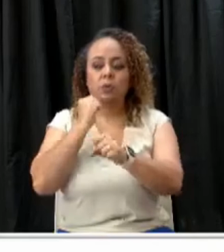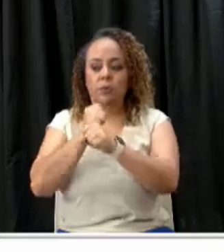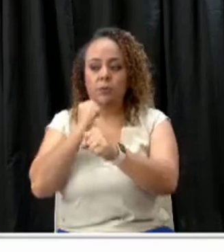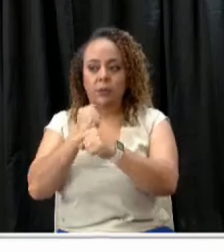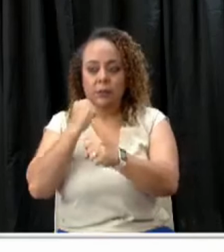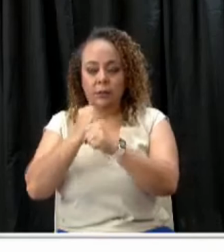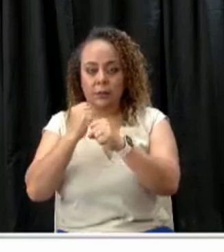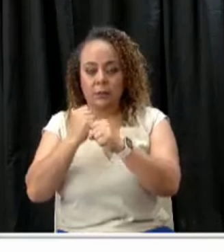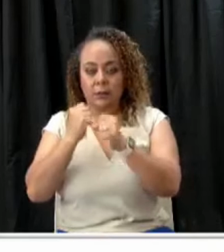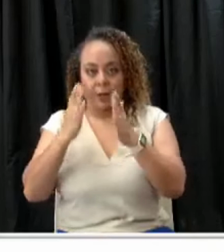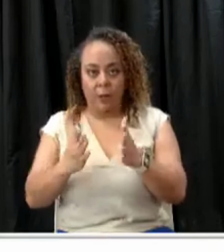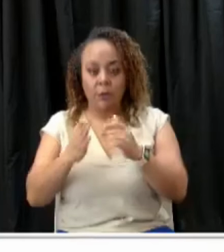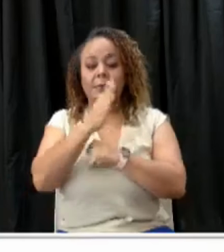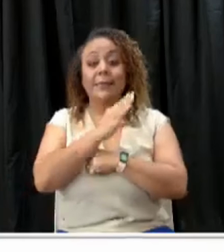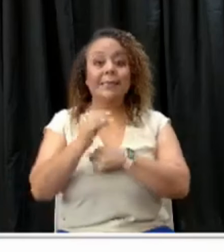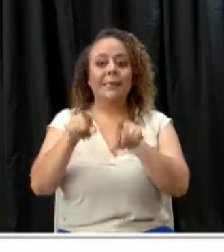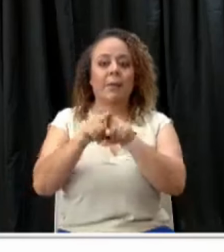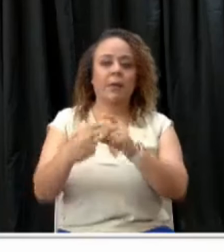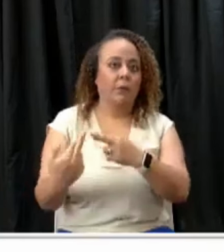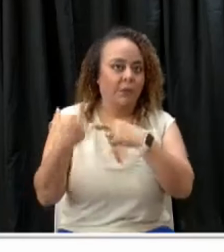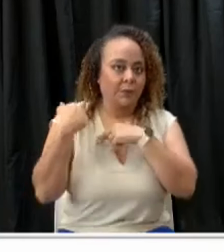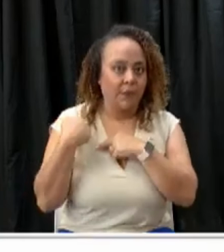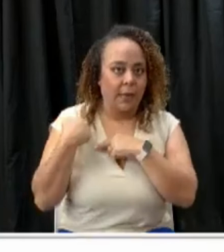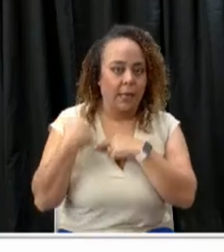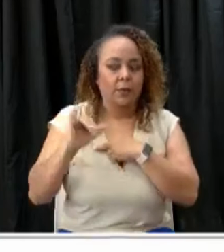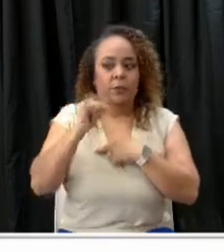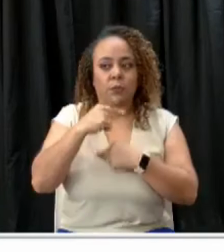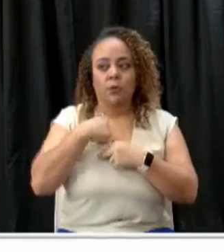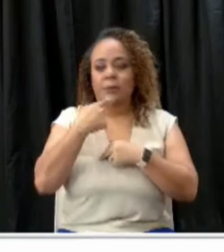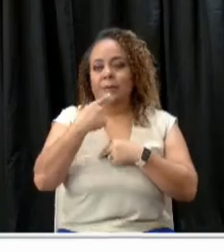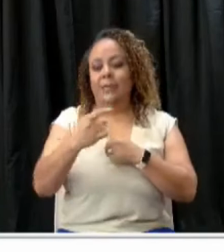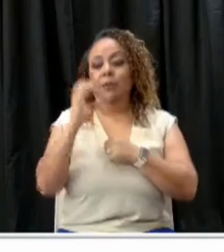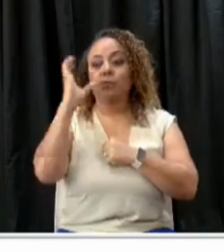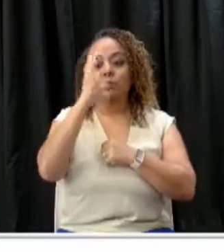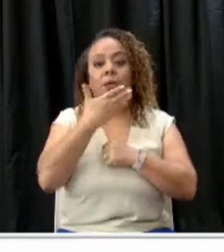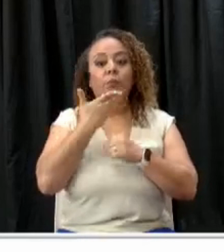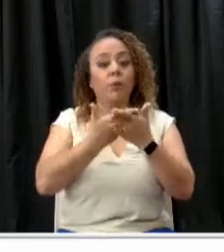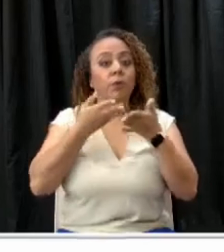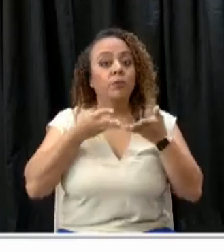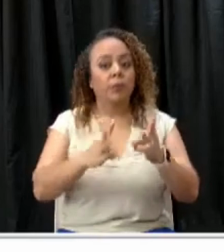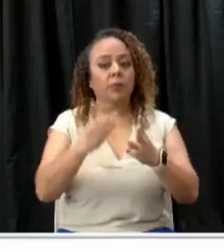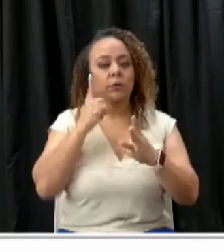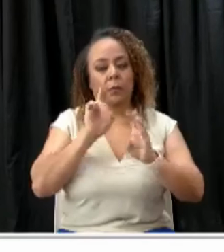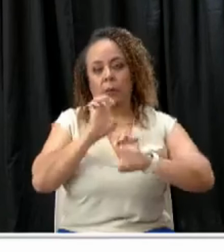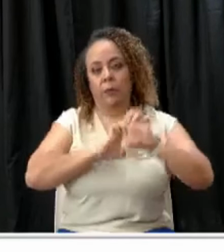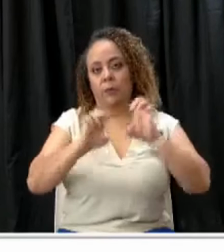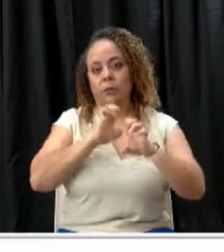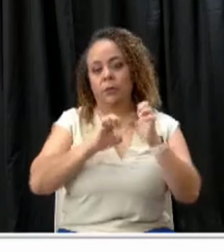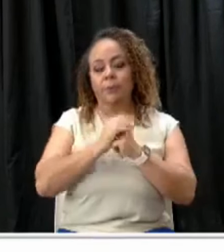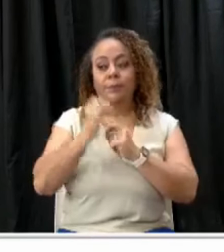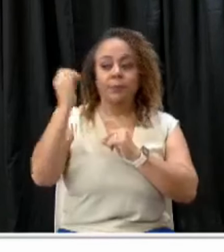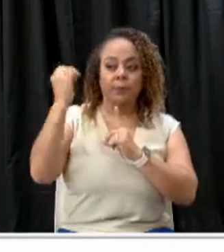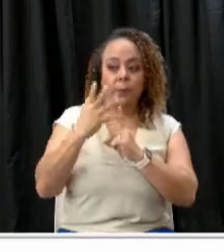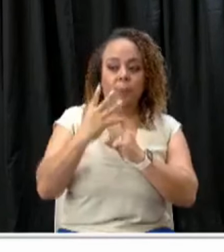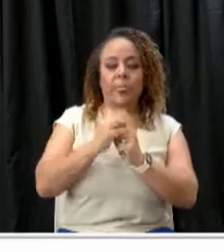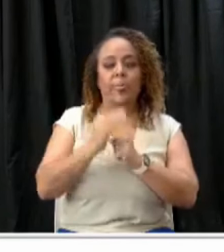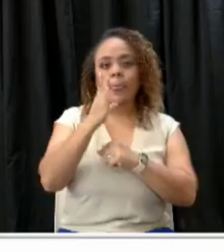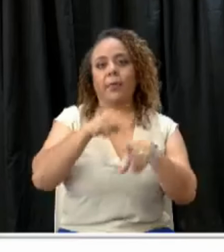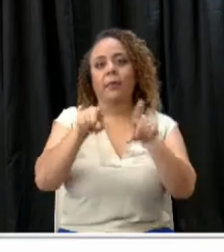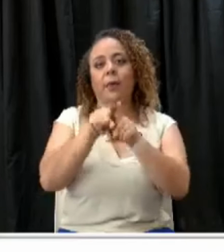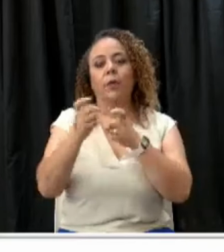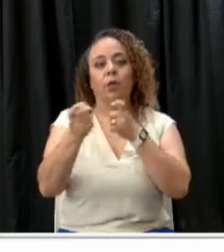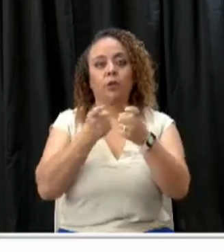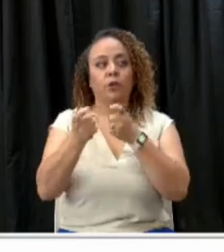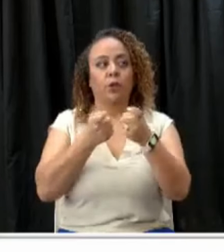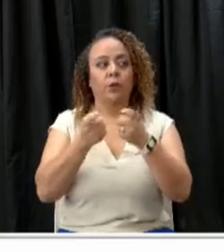trabajadores, y la responsabilidad, como les comentaba, de buscar buenos métodos para la evaluación de las exposiciones y del